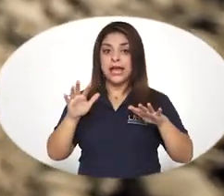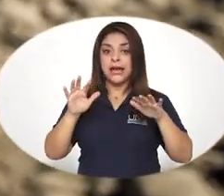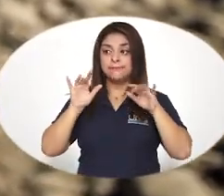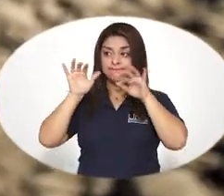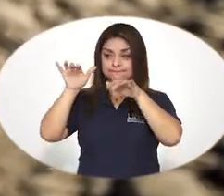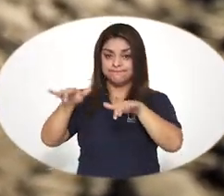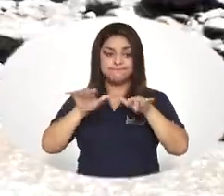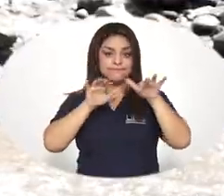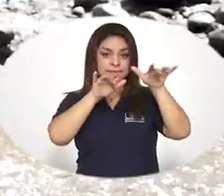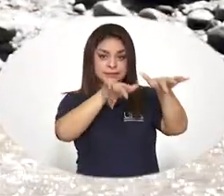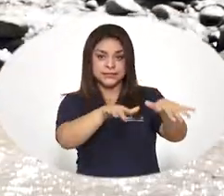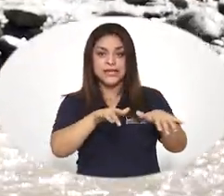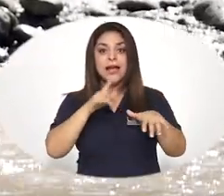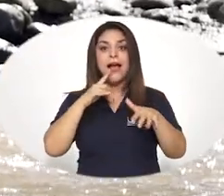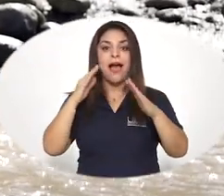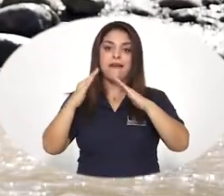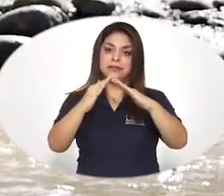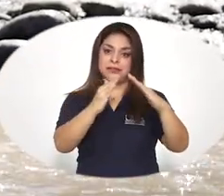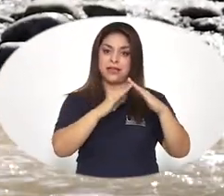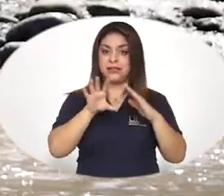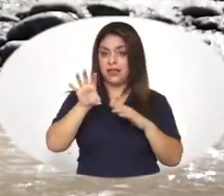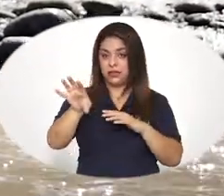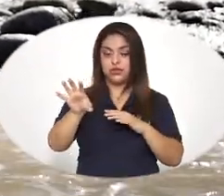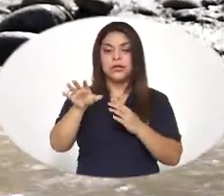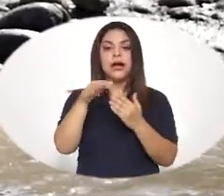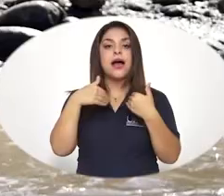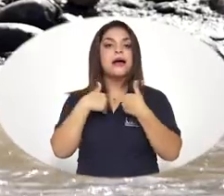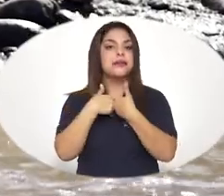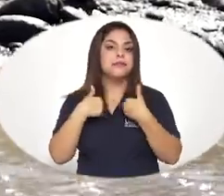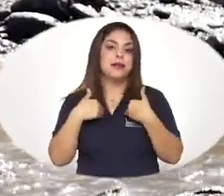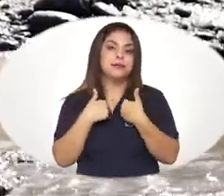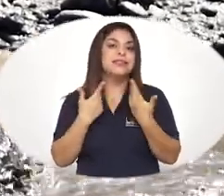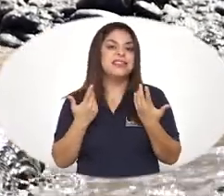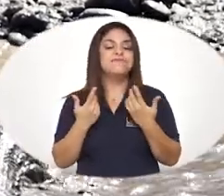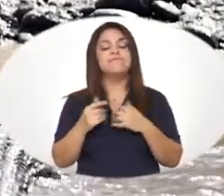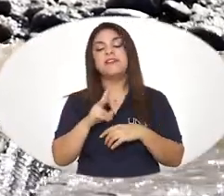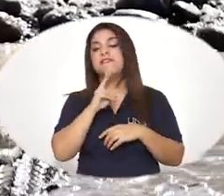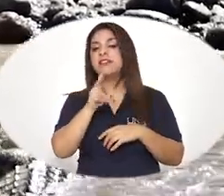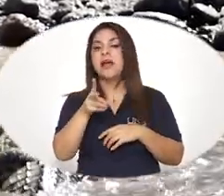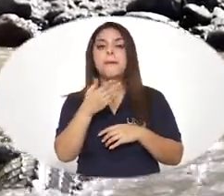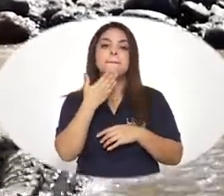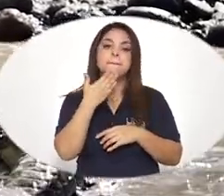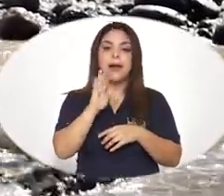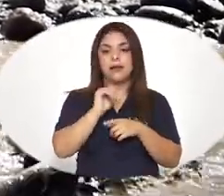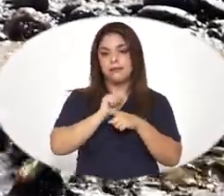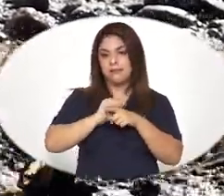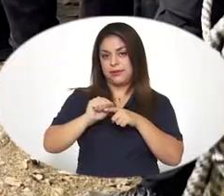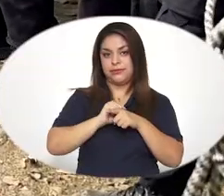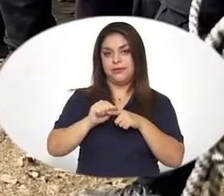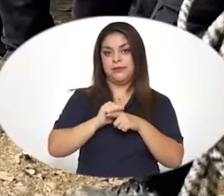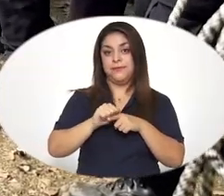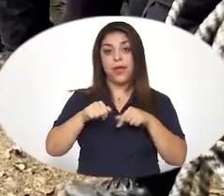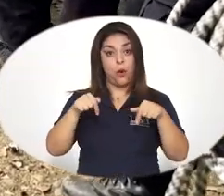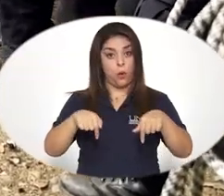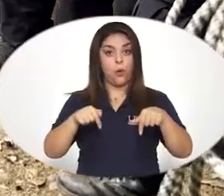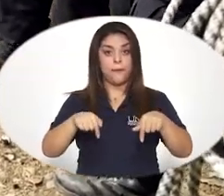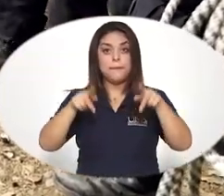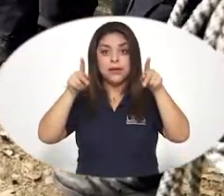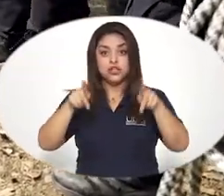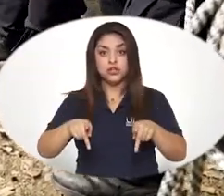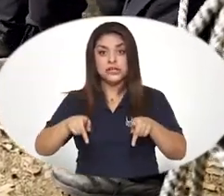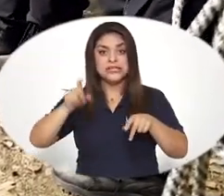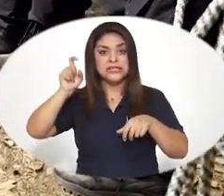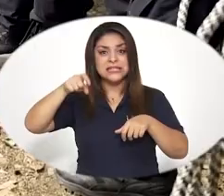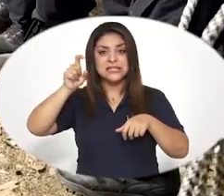Hemos ido invadiendo los hábitats de estos animales y hemos venido haciendo malas prácticas. Hoy, cuando